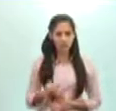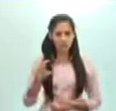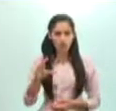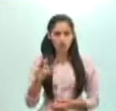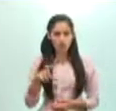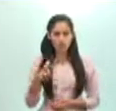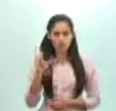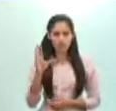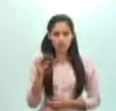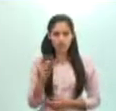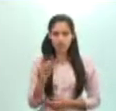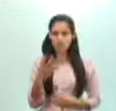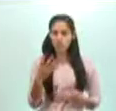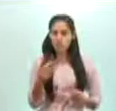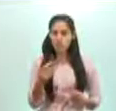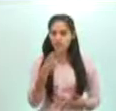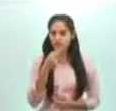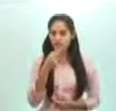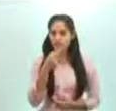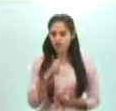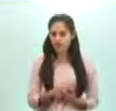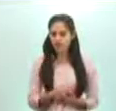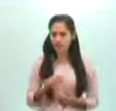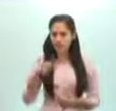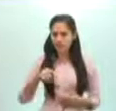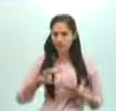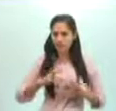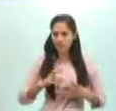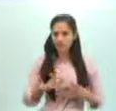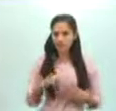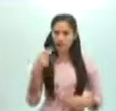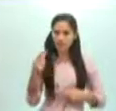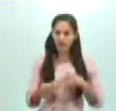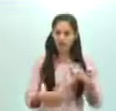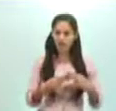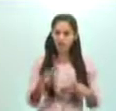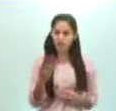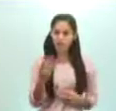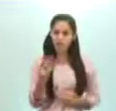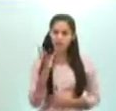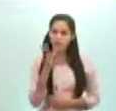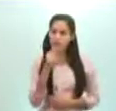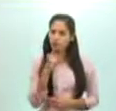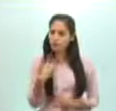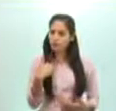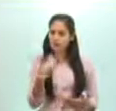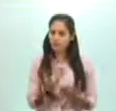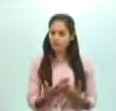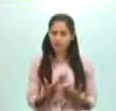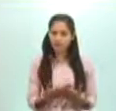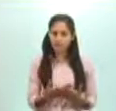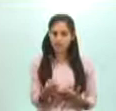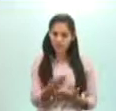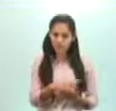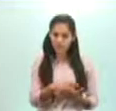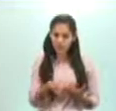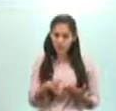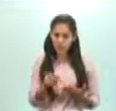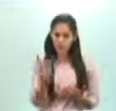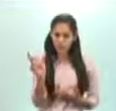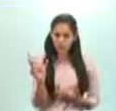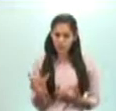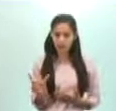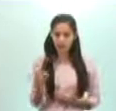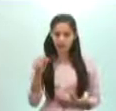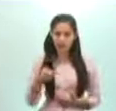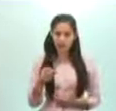dice el gran viejo, miren de qué manera tan bonita nos está presentando el autor de este poema a